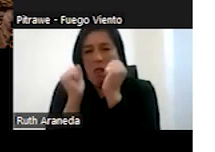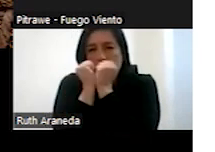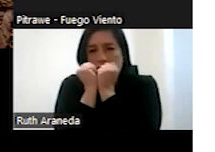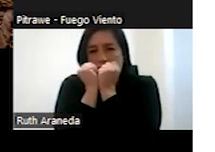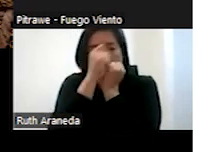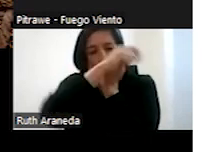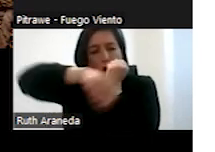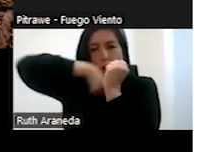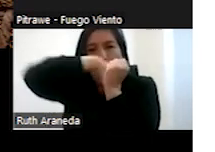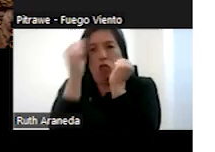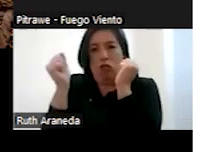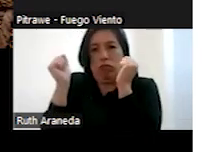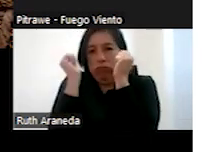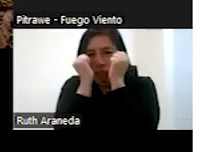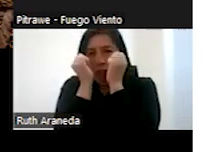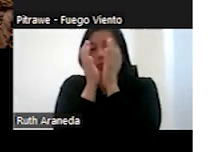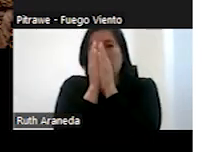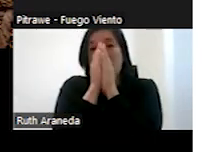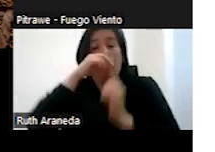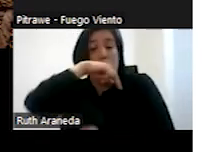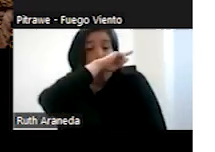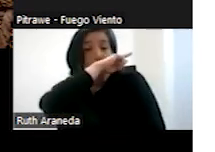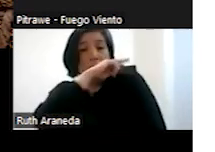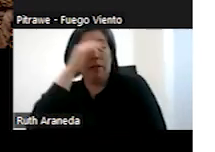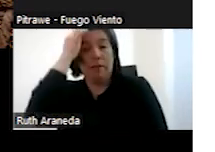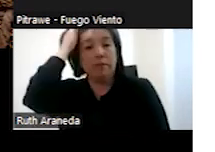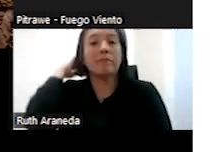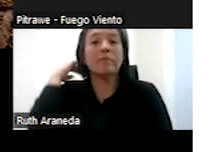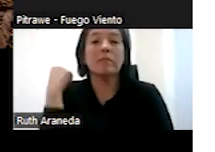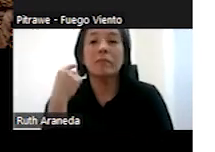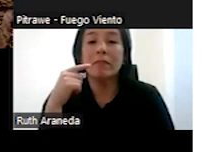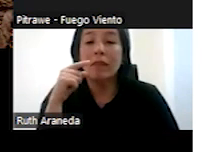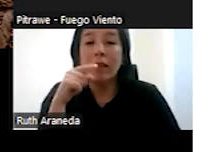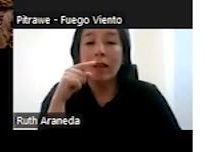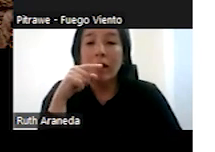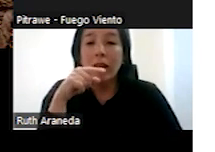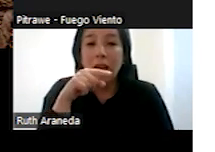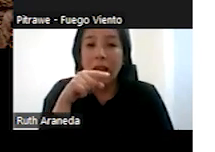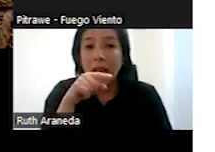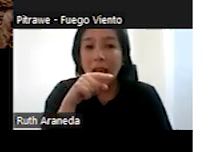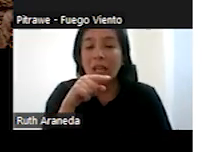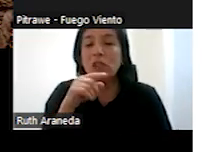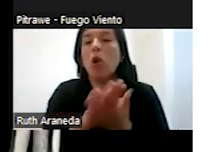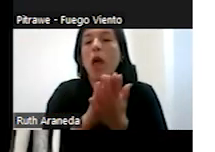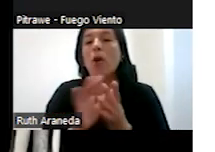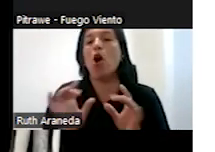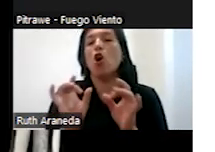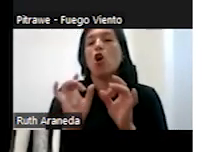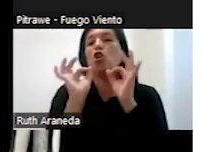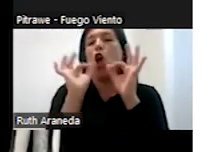cordones, como se ve en esa momia del norte. No hay, es decir, es imposible que se conserven en esa posición sin una amarra como